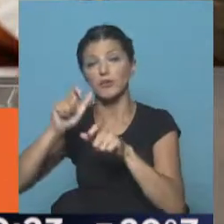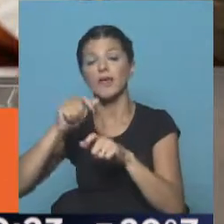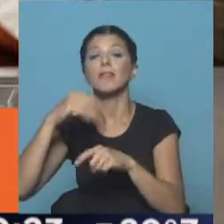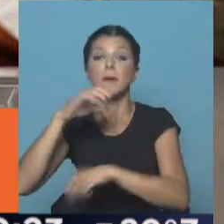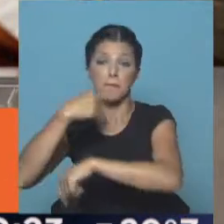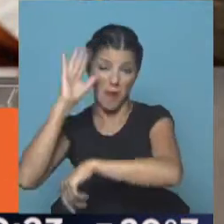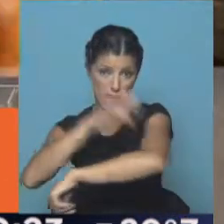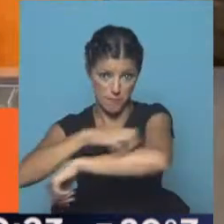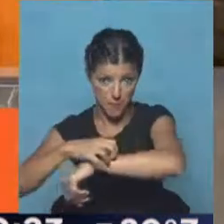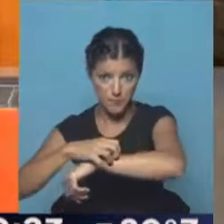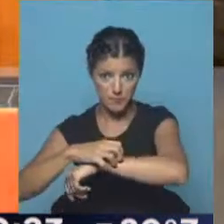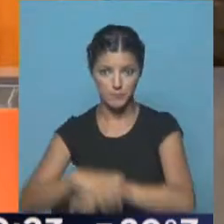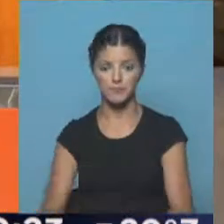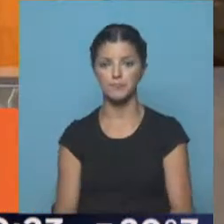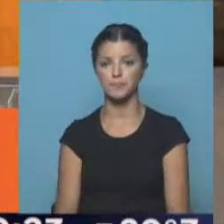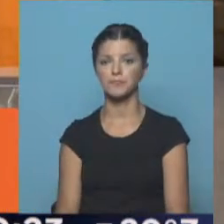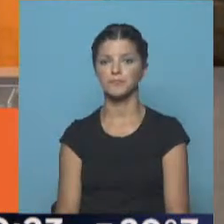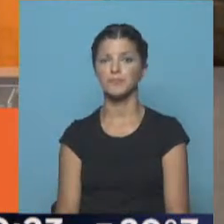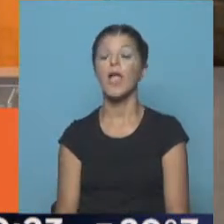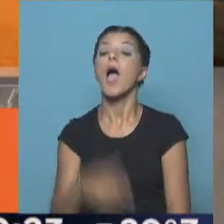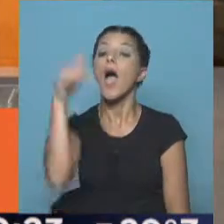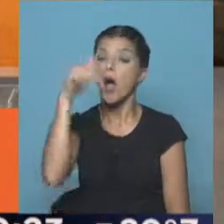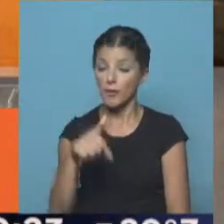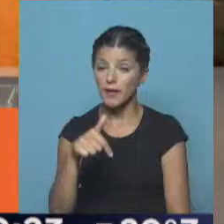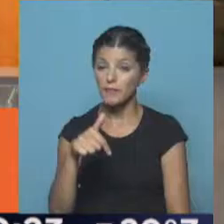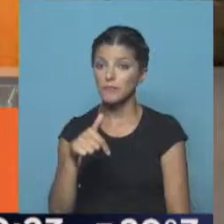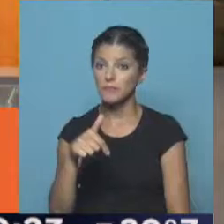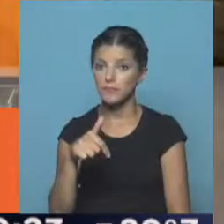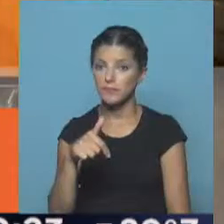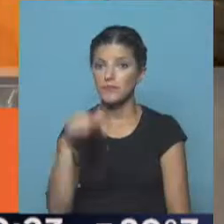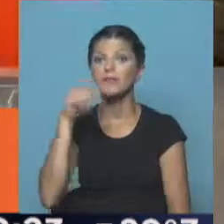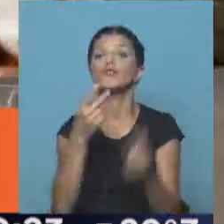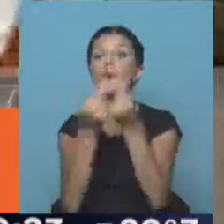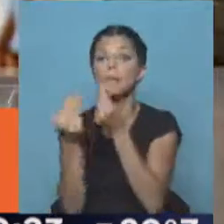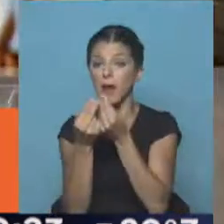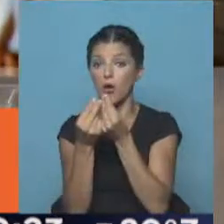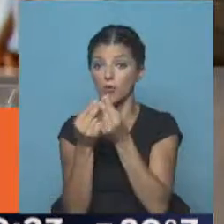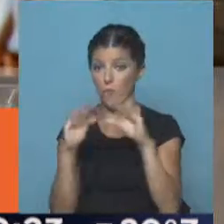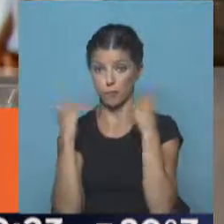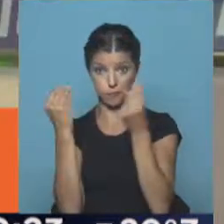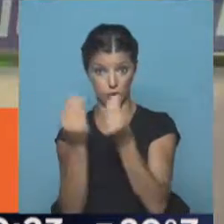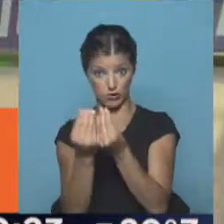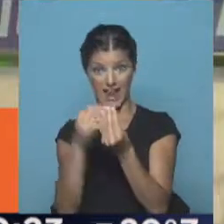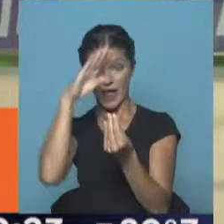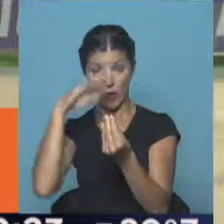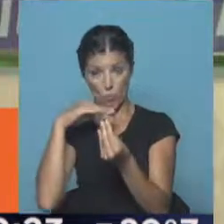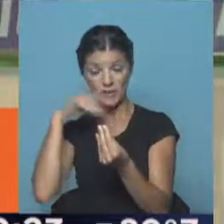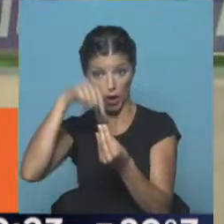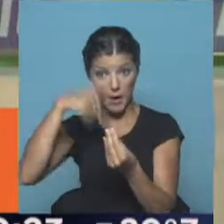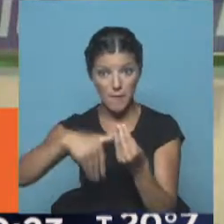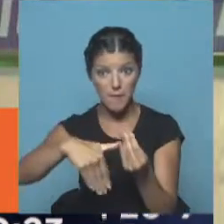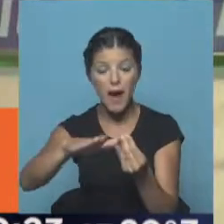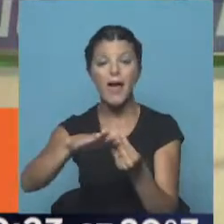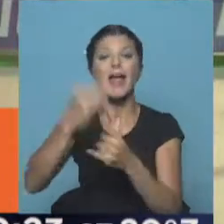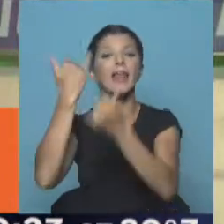Acuérdense que está la competencia ahora con la explicitación del costo financiero total, está la competencia en las tasas